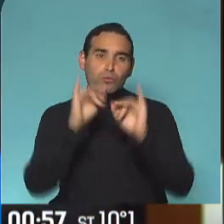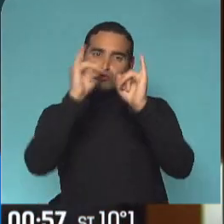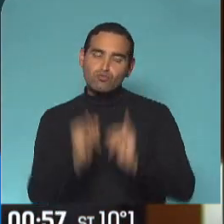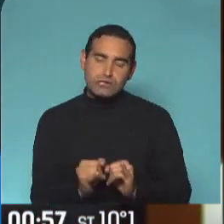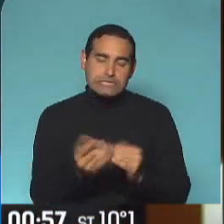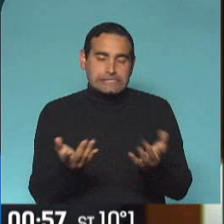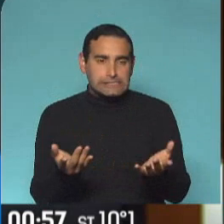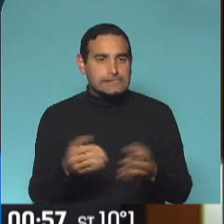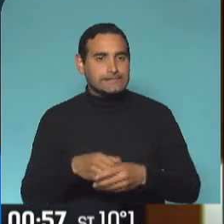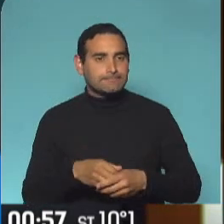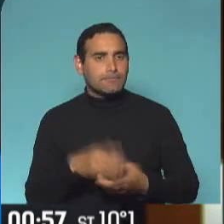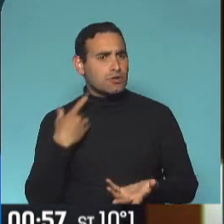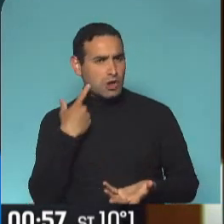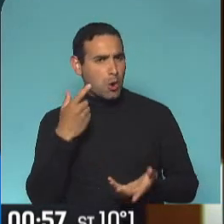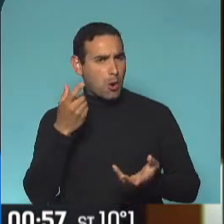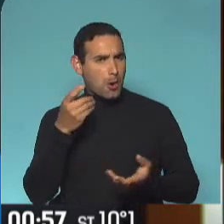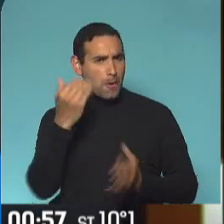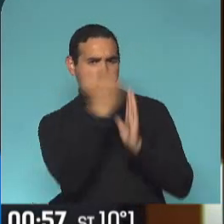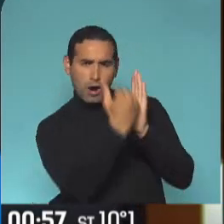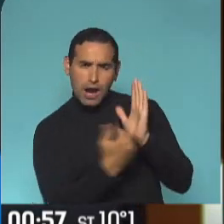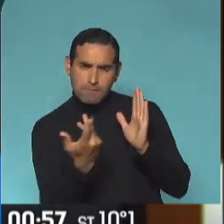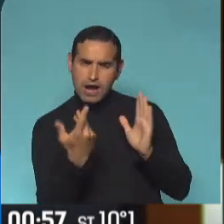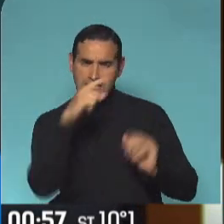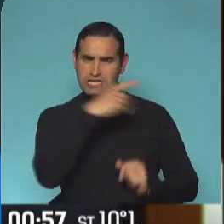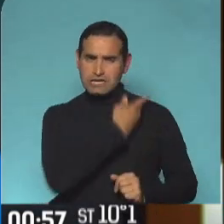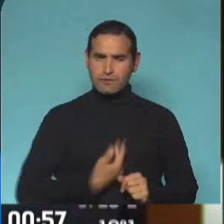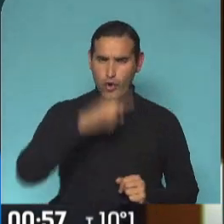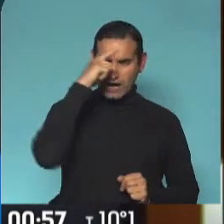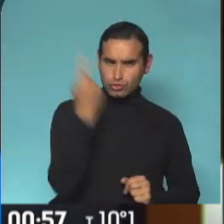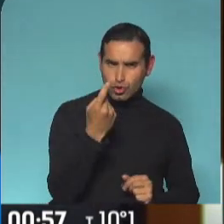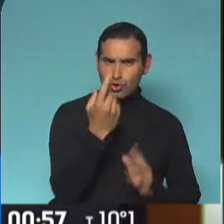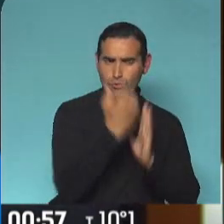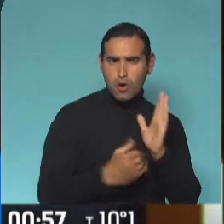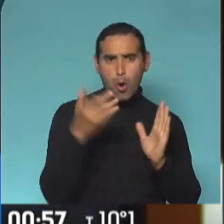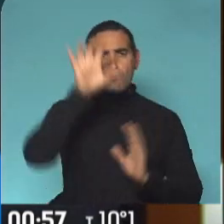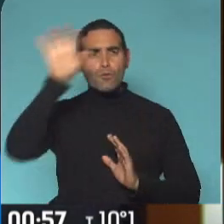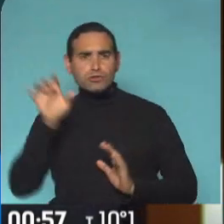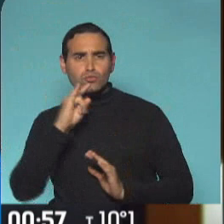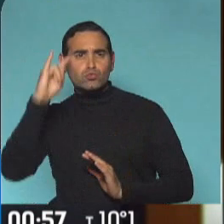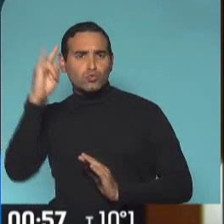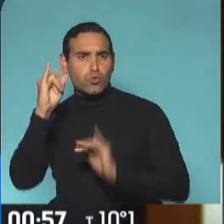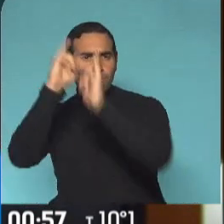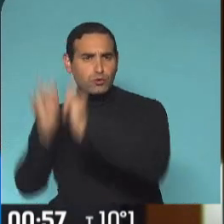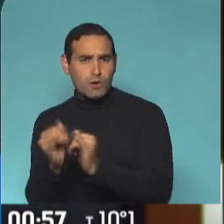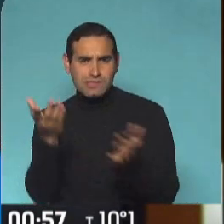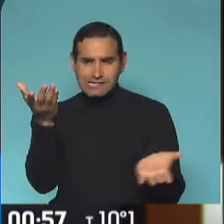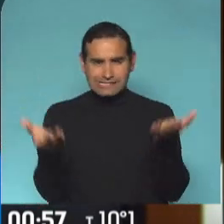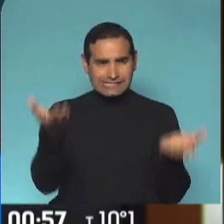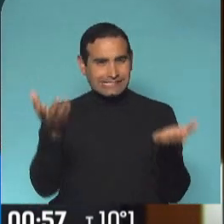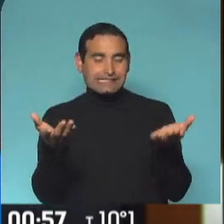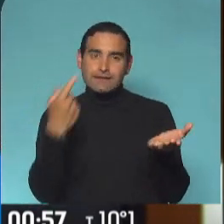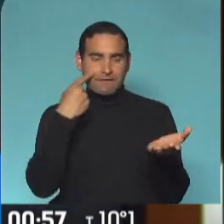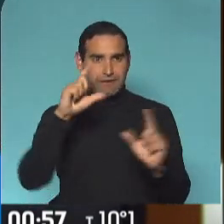presupuestarias, es decir, qué programas financia la Nación y qué programas o qué políticas financian las provincias, y ahí es donde se ve